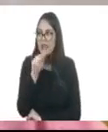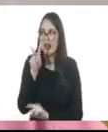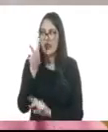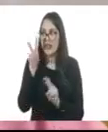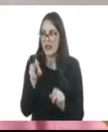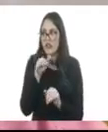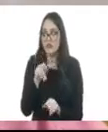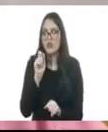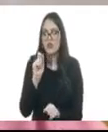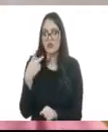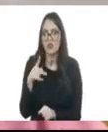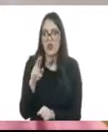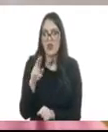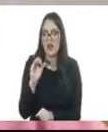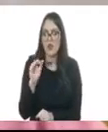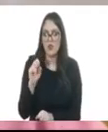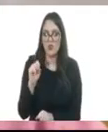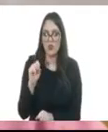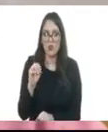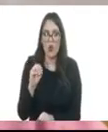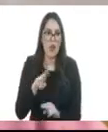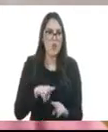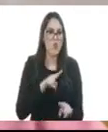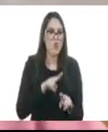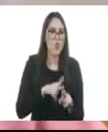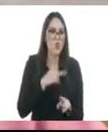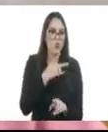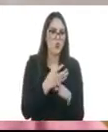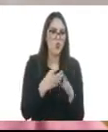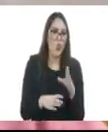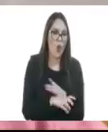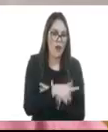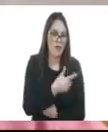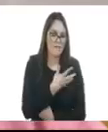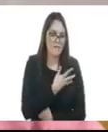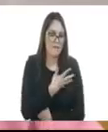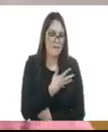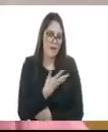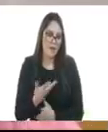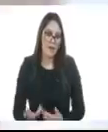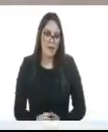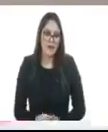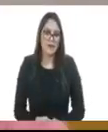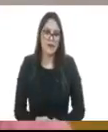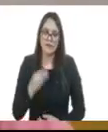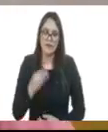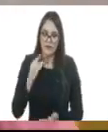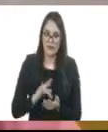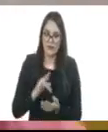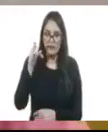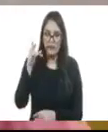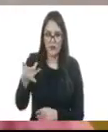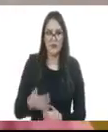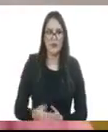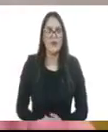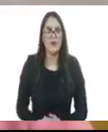recursos naturales, muy importante, Scarlett. Muchas gracias, muchas gracias.